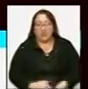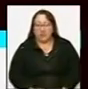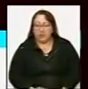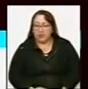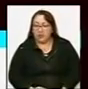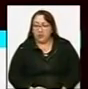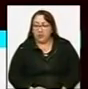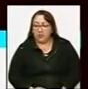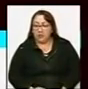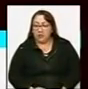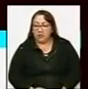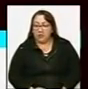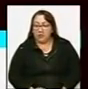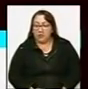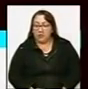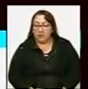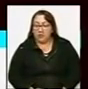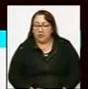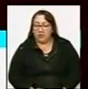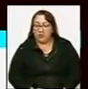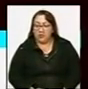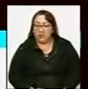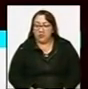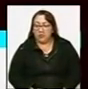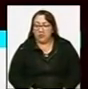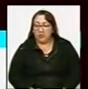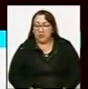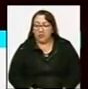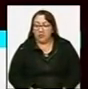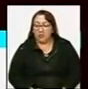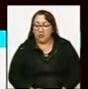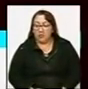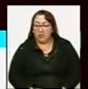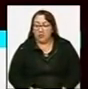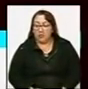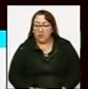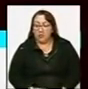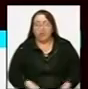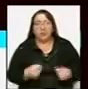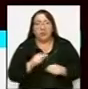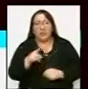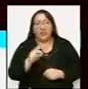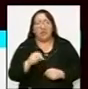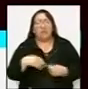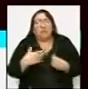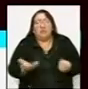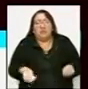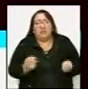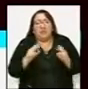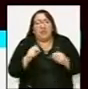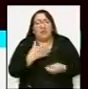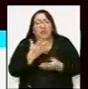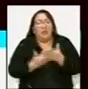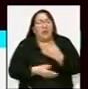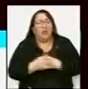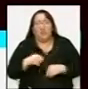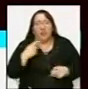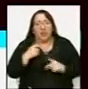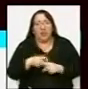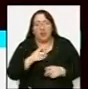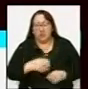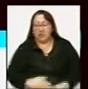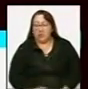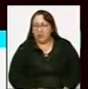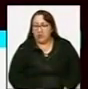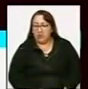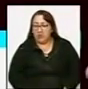Pero que no se mantenga actualizado e inscrito, suspendan al partido por eso, a mí me parece que por un tema burocrático no se puede llegar a una situación como esa.